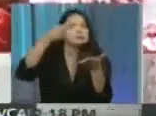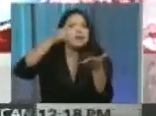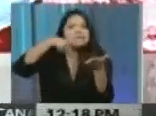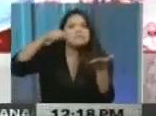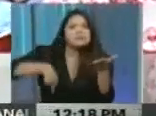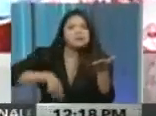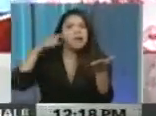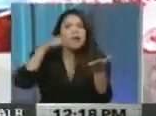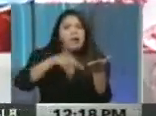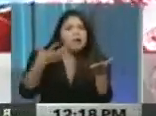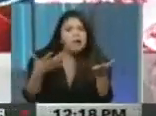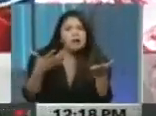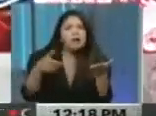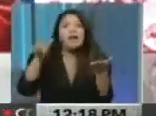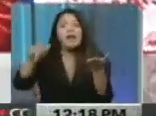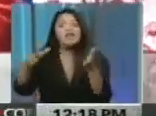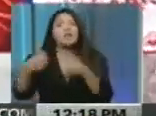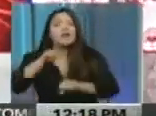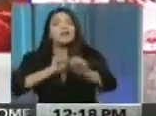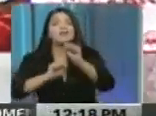que defiende la revolución?